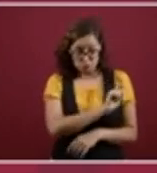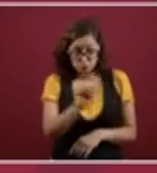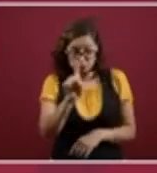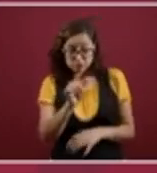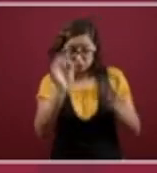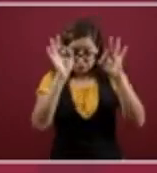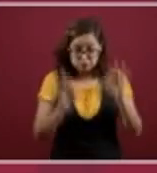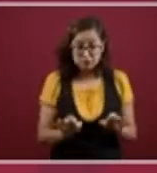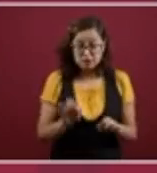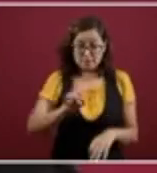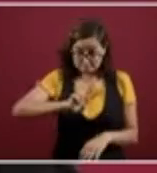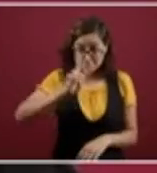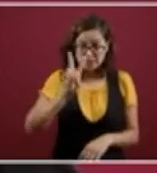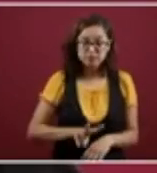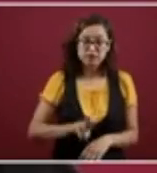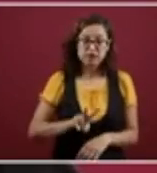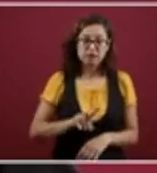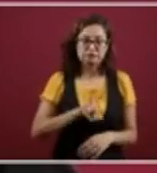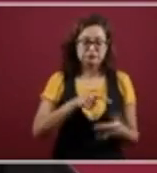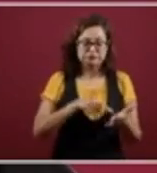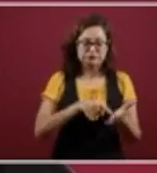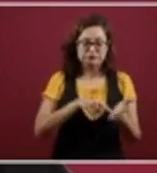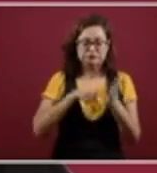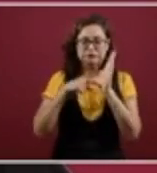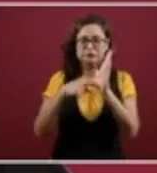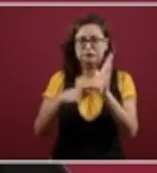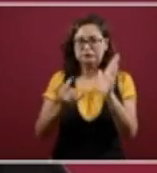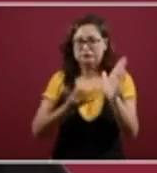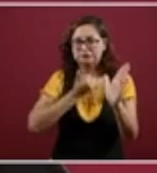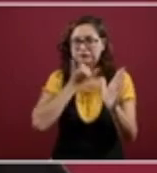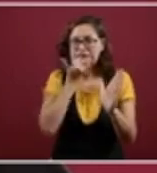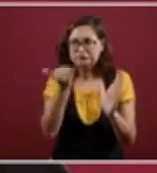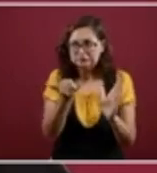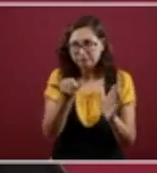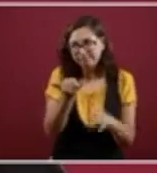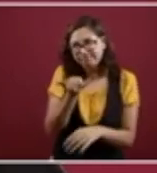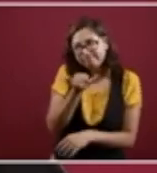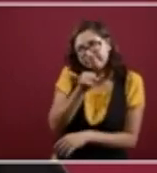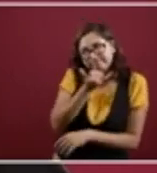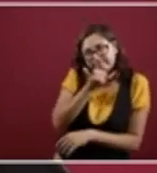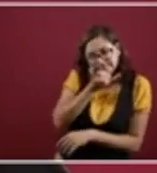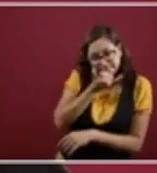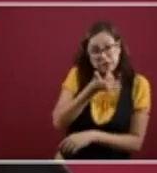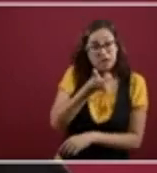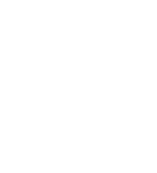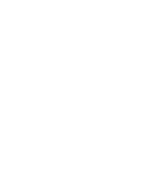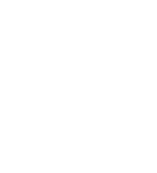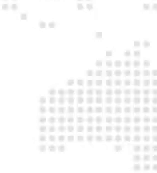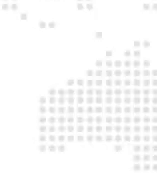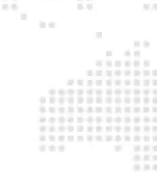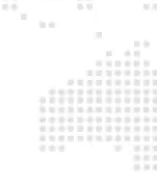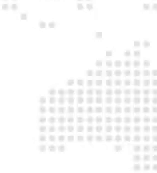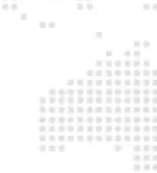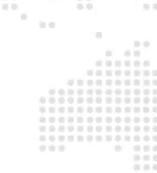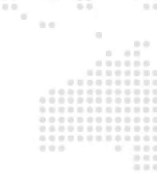deberían ofrecer disculpas. Con información de Susana Cerezo, Notimex.